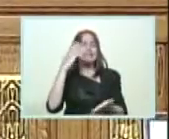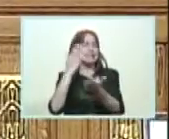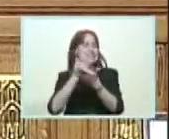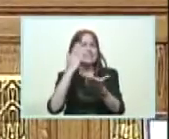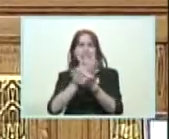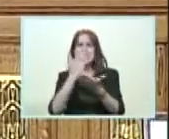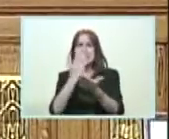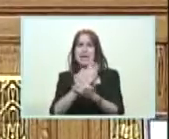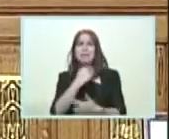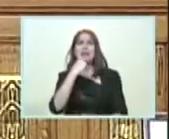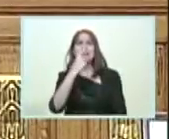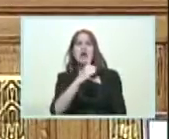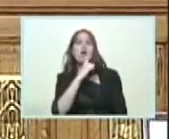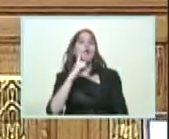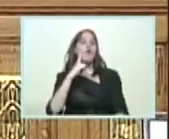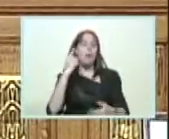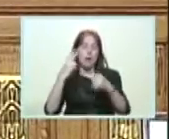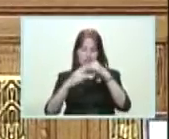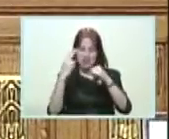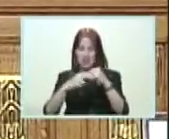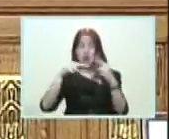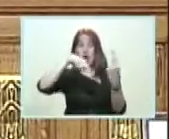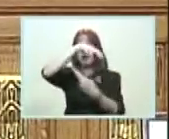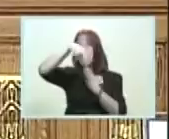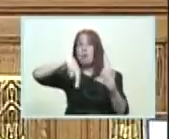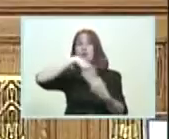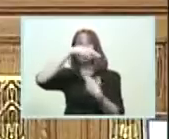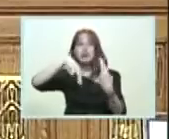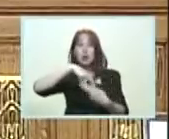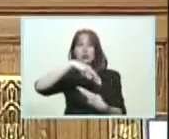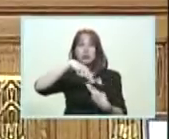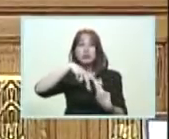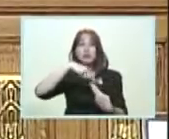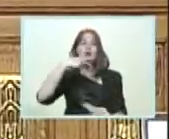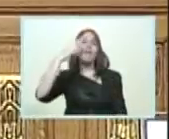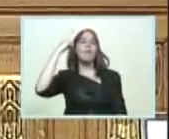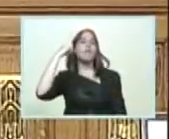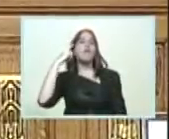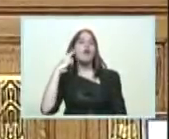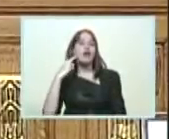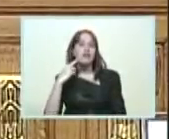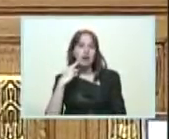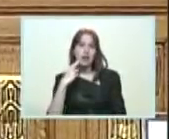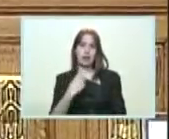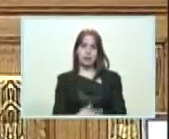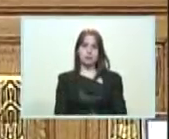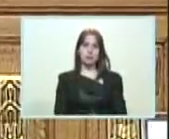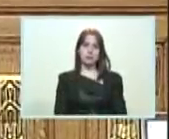Siempre le habló con nombre y apellido: Revolución Bolivariana.